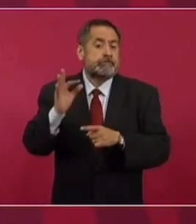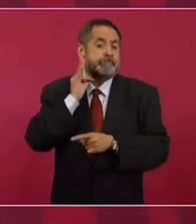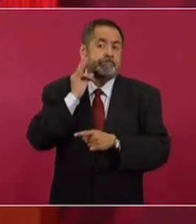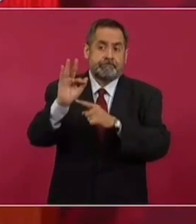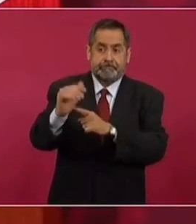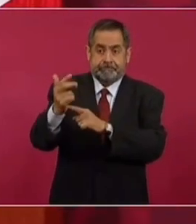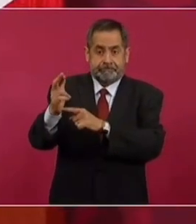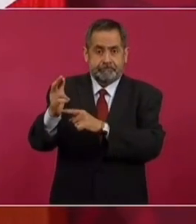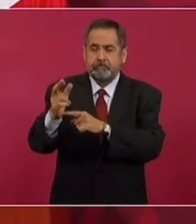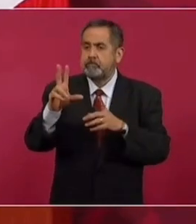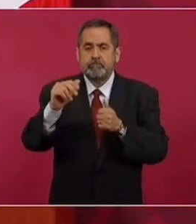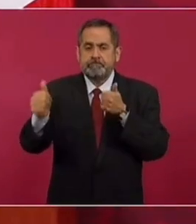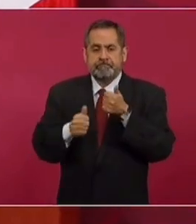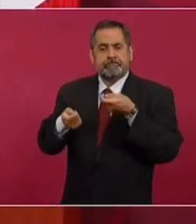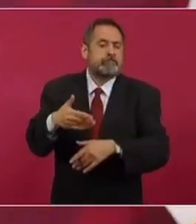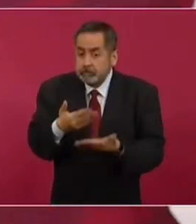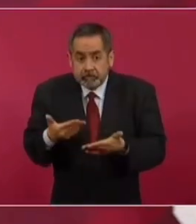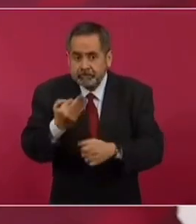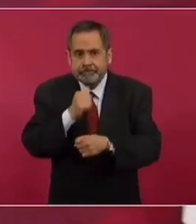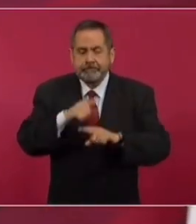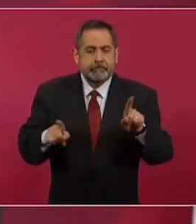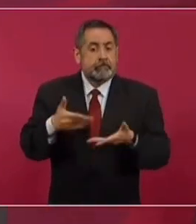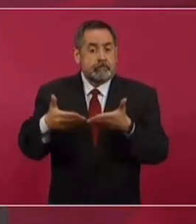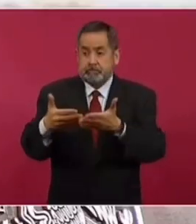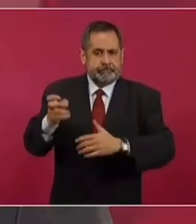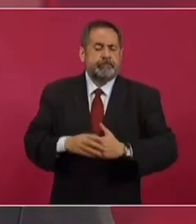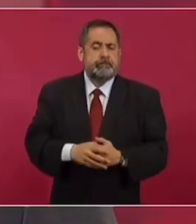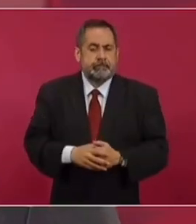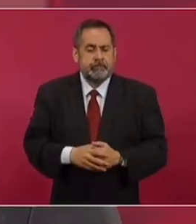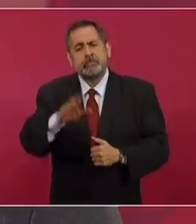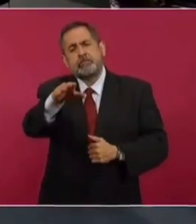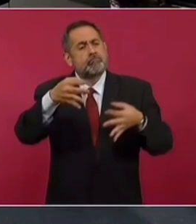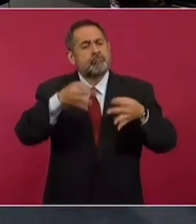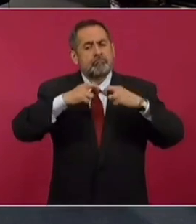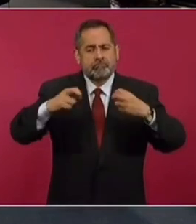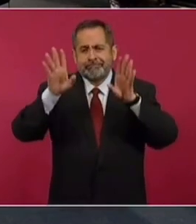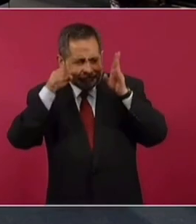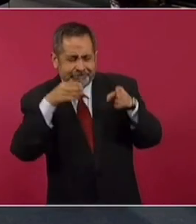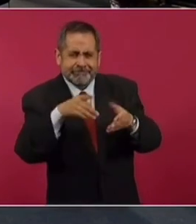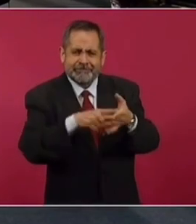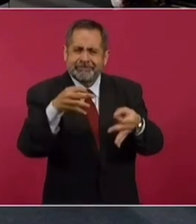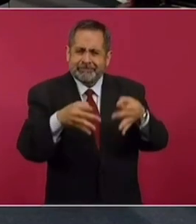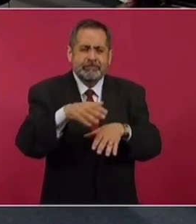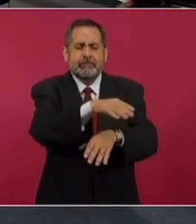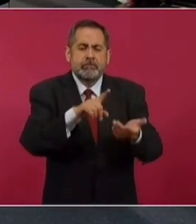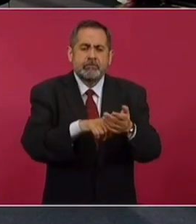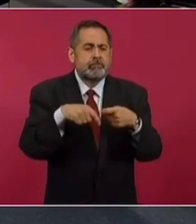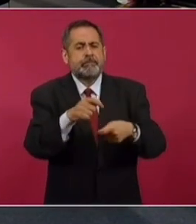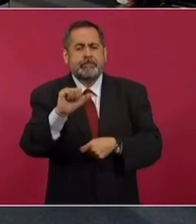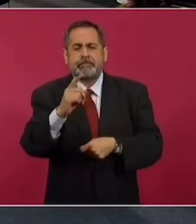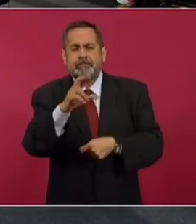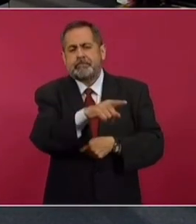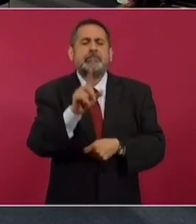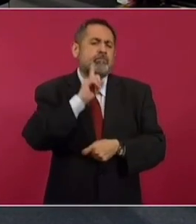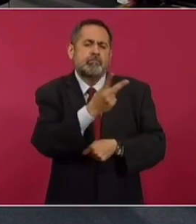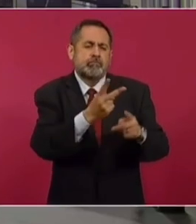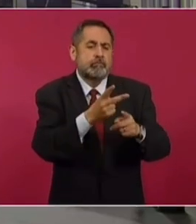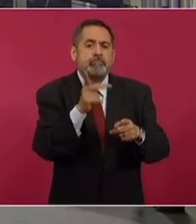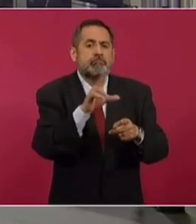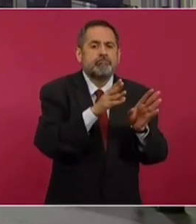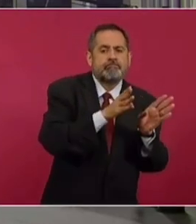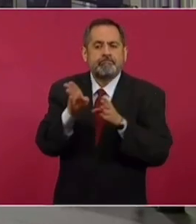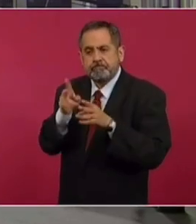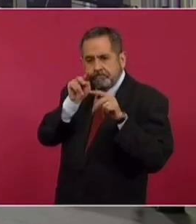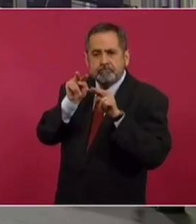depende del presidente. No, la fiscalía tiene autonomía. Los ministros lo que atienden, pues sí, es el caso que tiene que ver con el asunto y se le otorga un amparo liso y llano a estas dos mujeres, pero no está